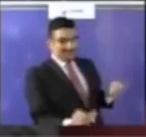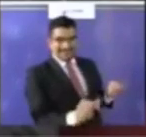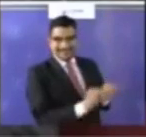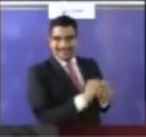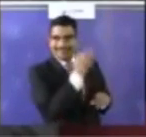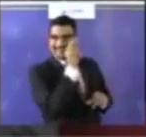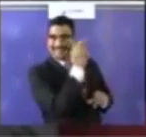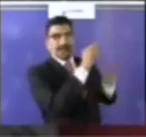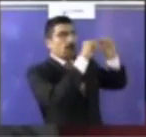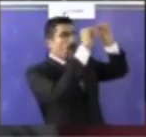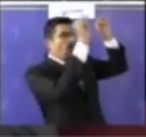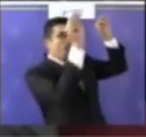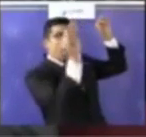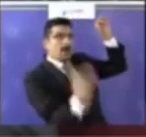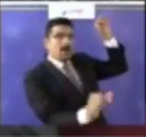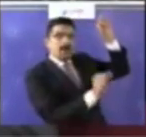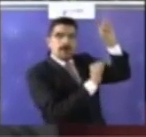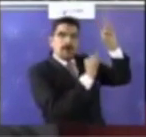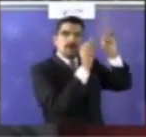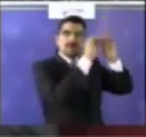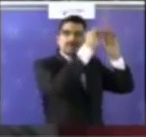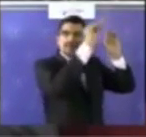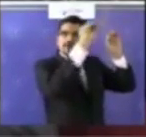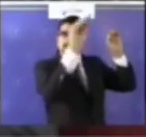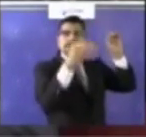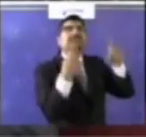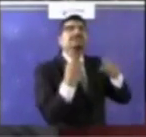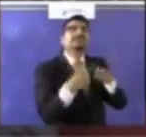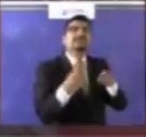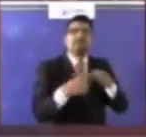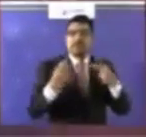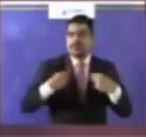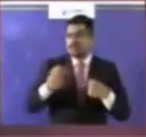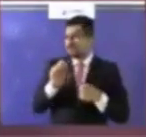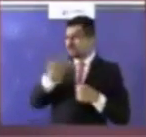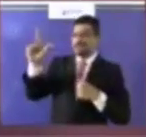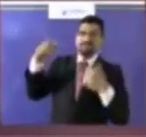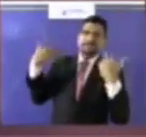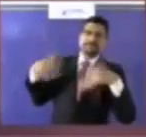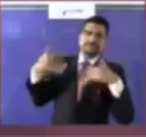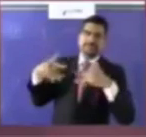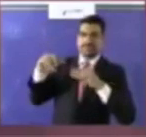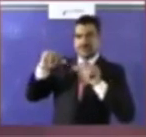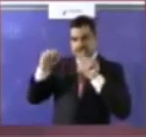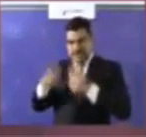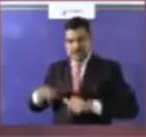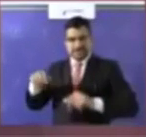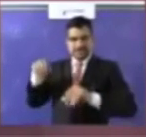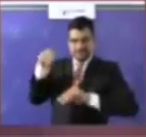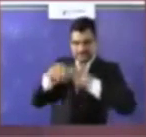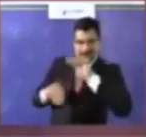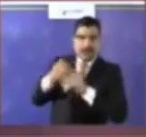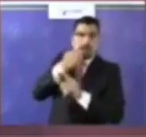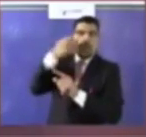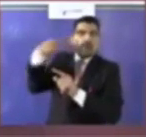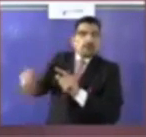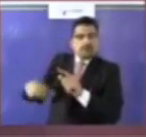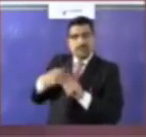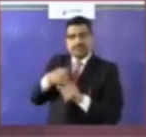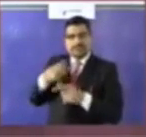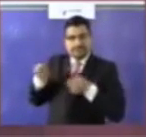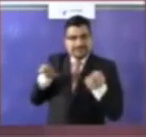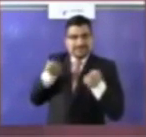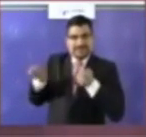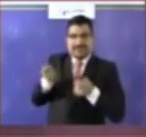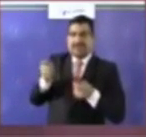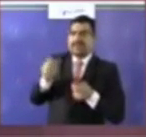marco está elaborado por los artesanos, por los maestros artesanos de una escuela que yo dirijo, de